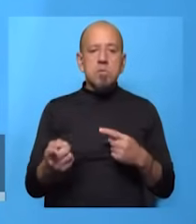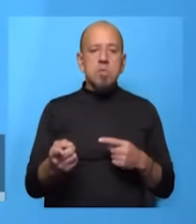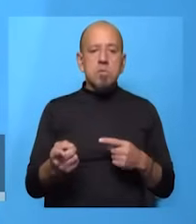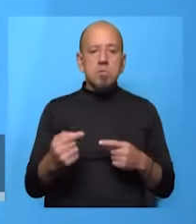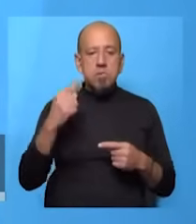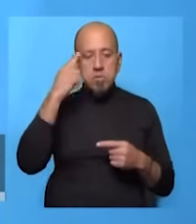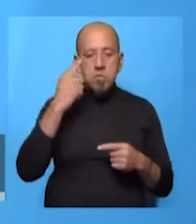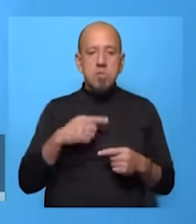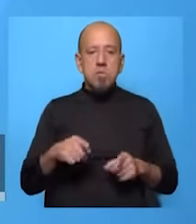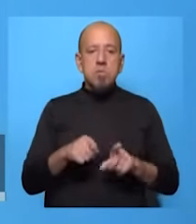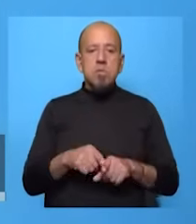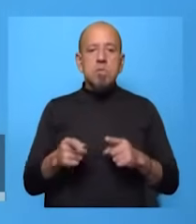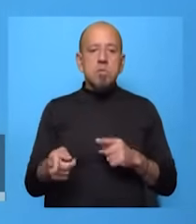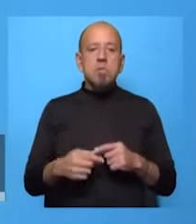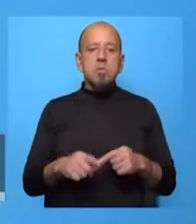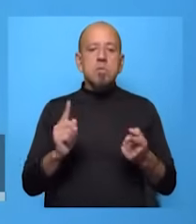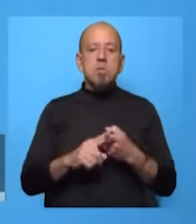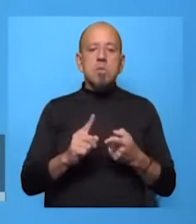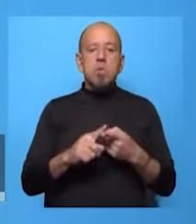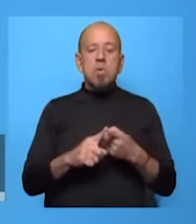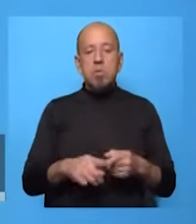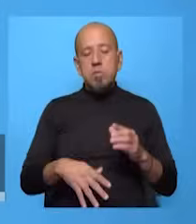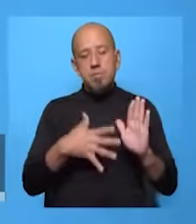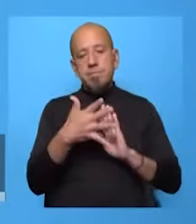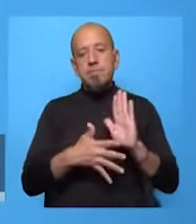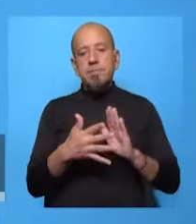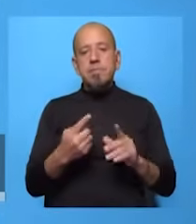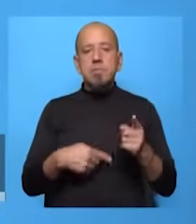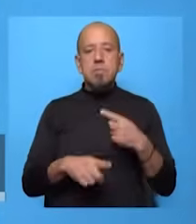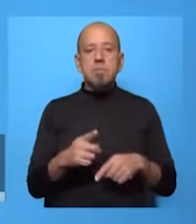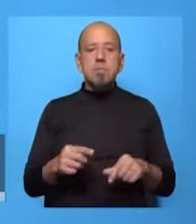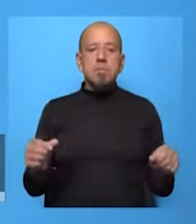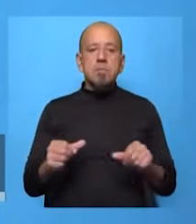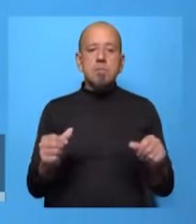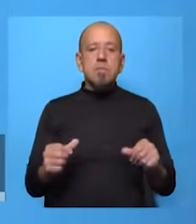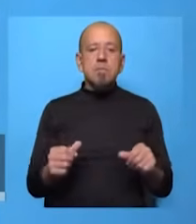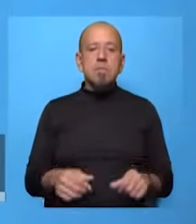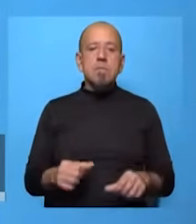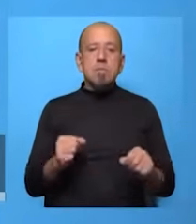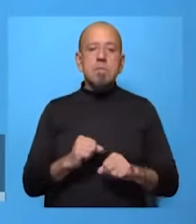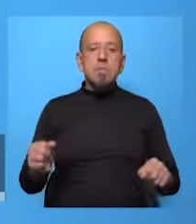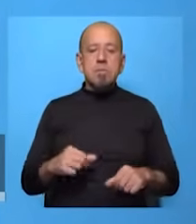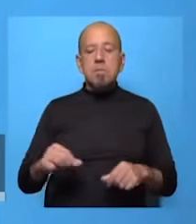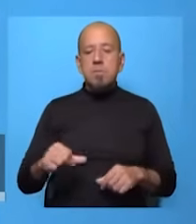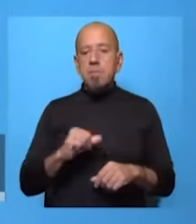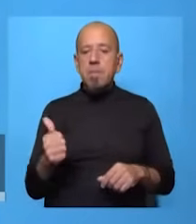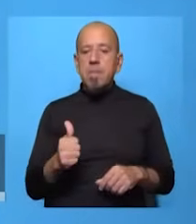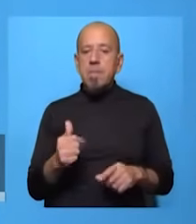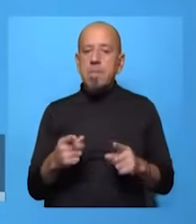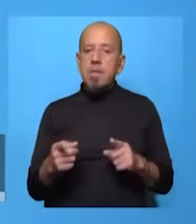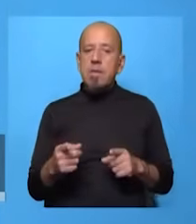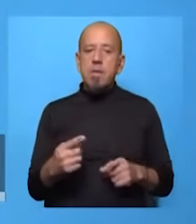igual que vos se requiere de grandes acuerdos nacionales y para hacer grandes acuerdos nacionales hay que tener capacidad de Liderazgo convicción y